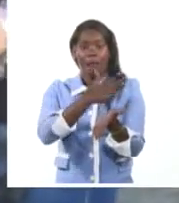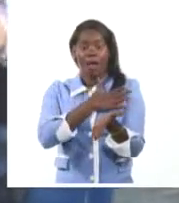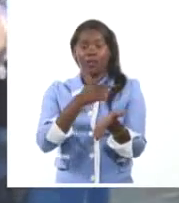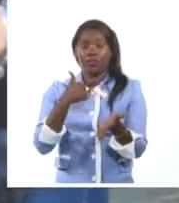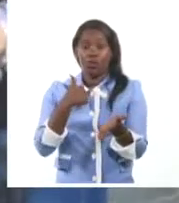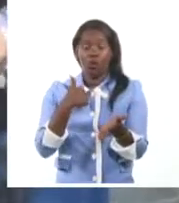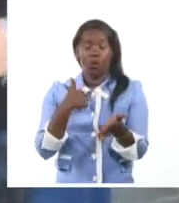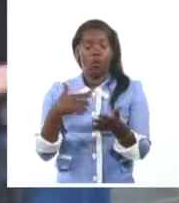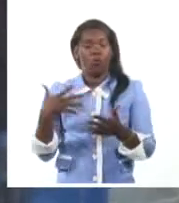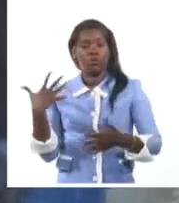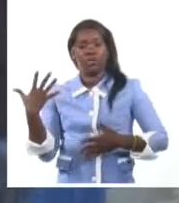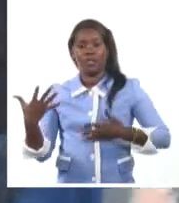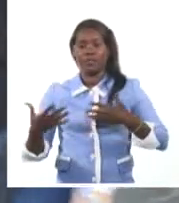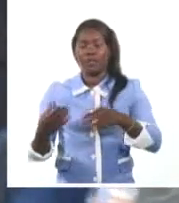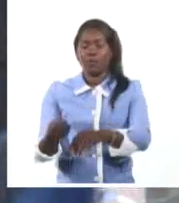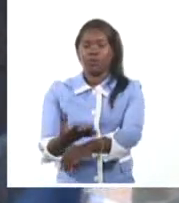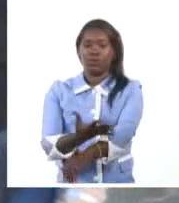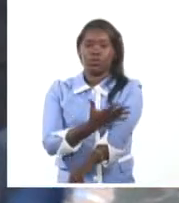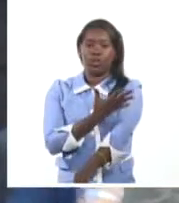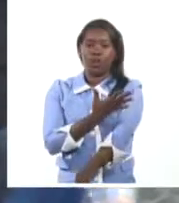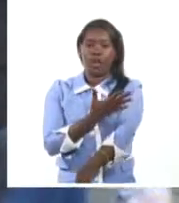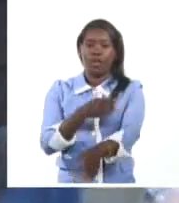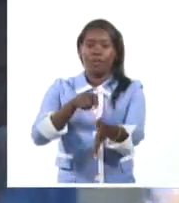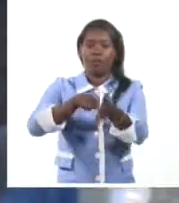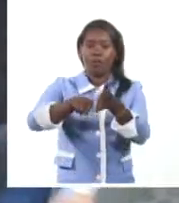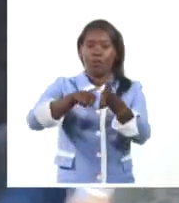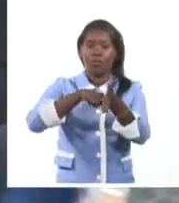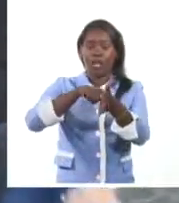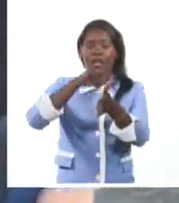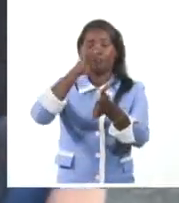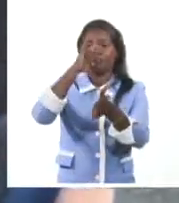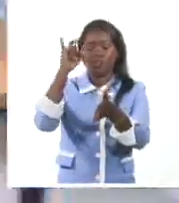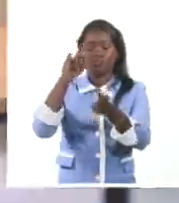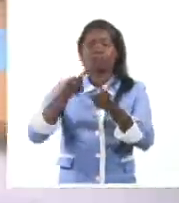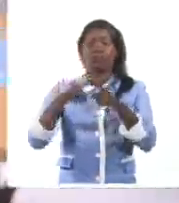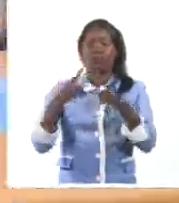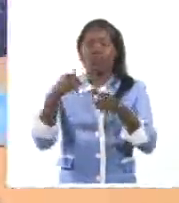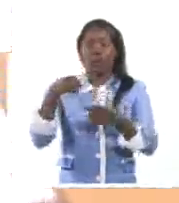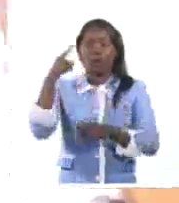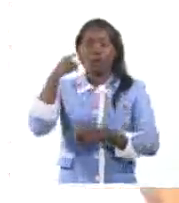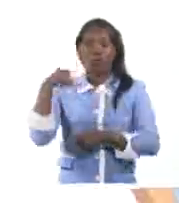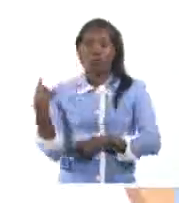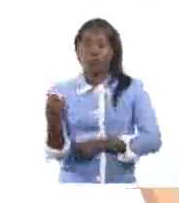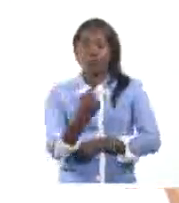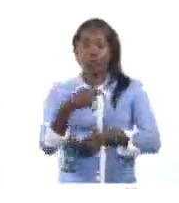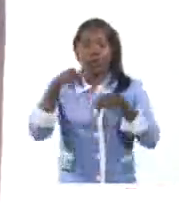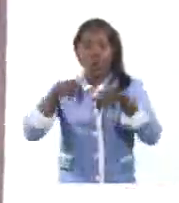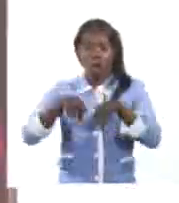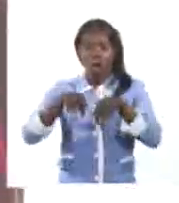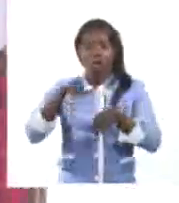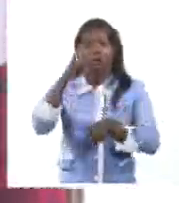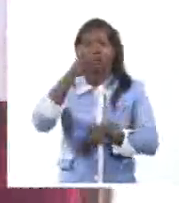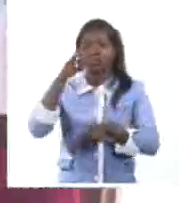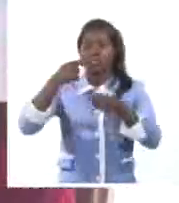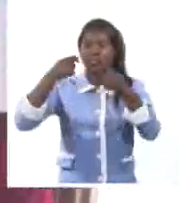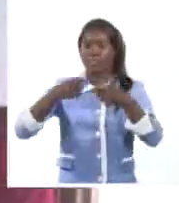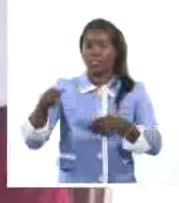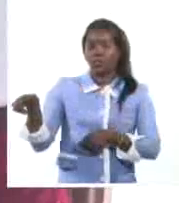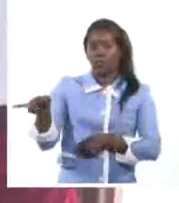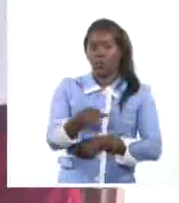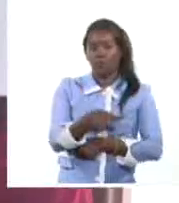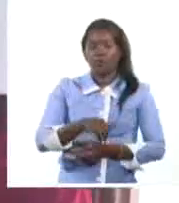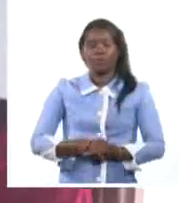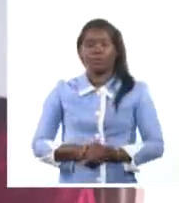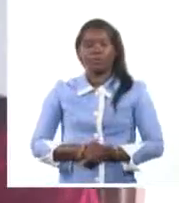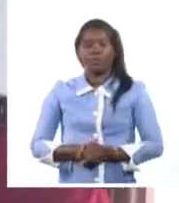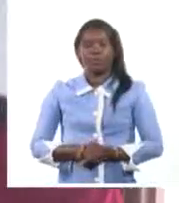votado, y espero que todas las personas tengan los mismos derechos a partir de hoy. Estoy feliz que se haya